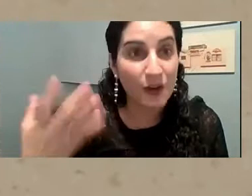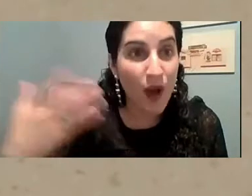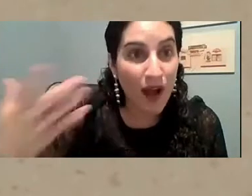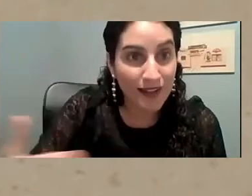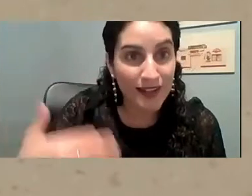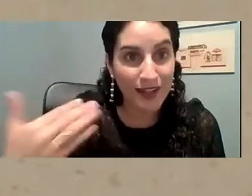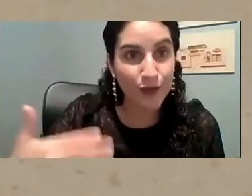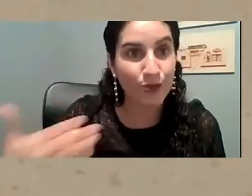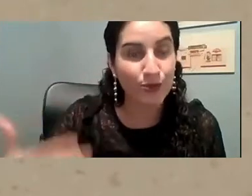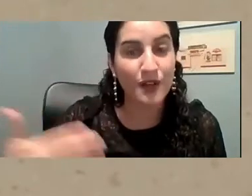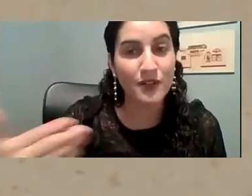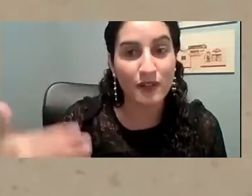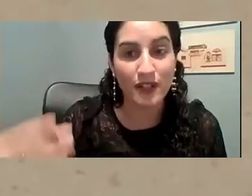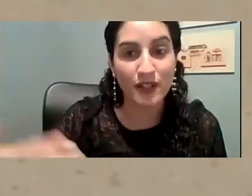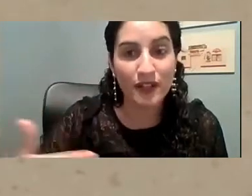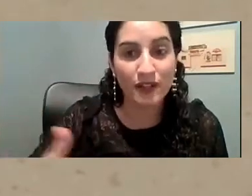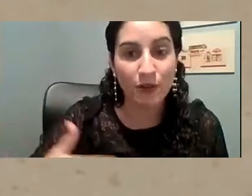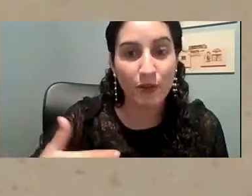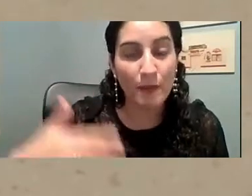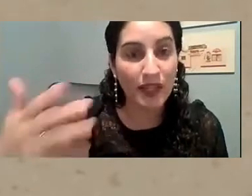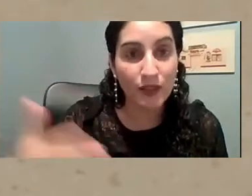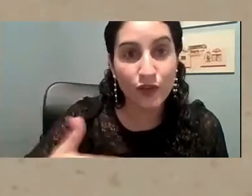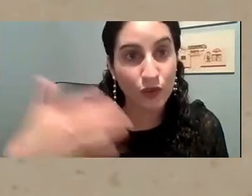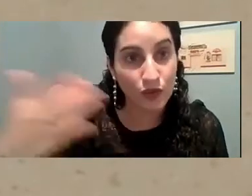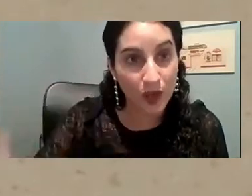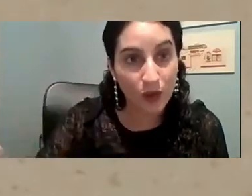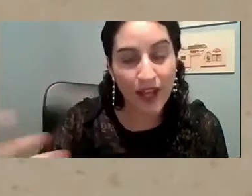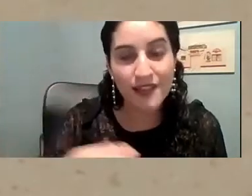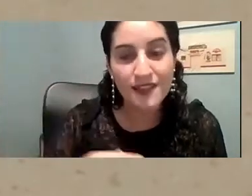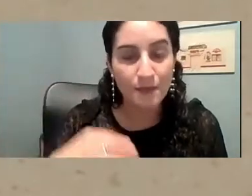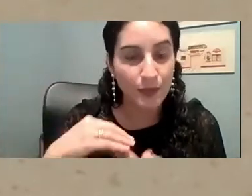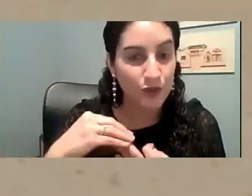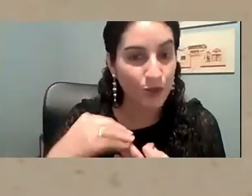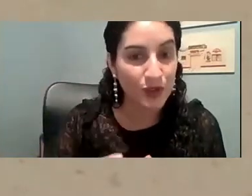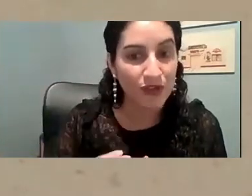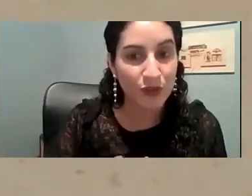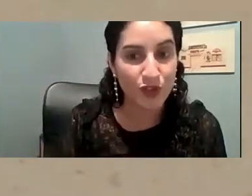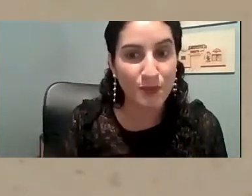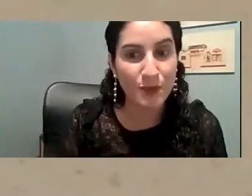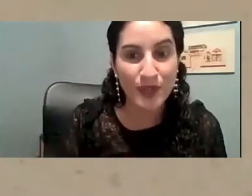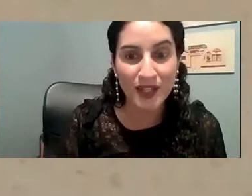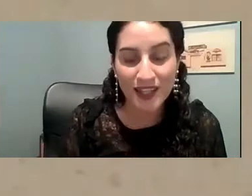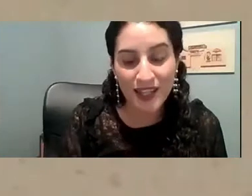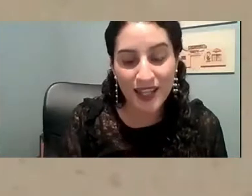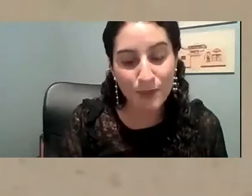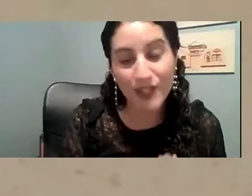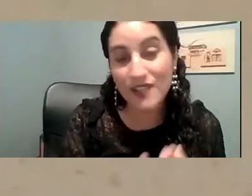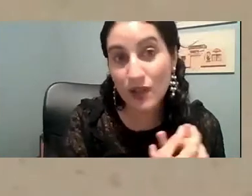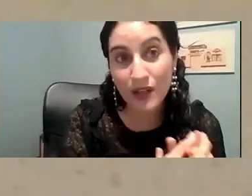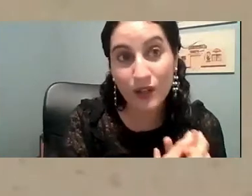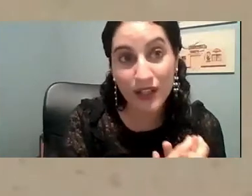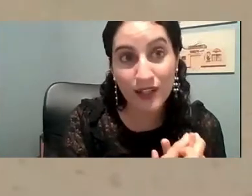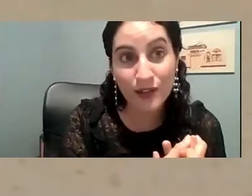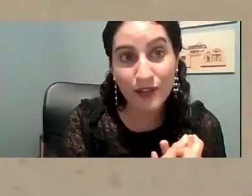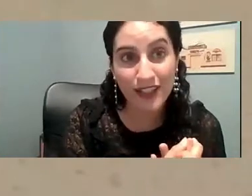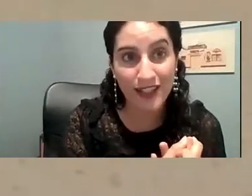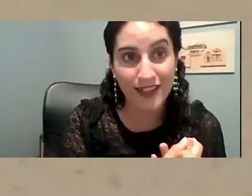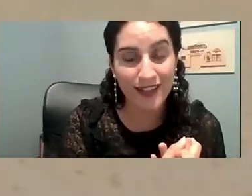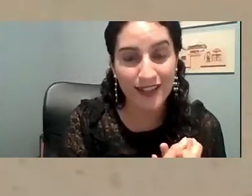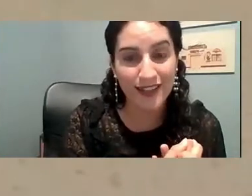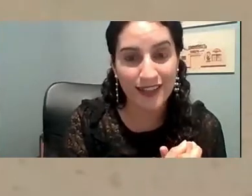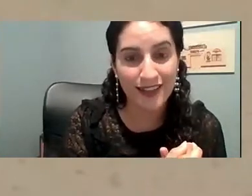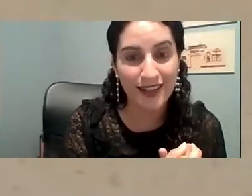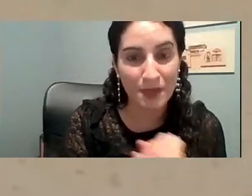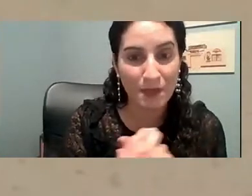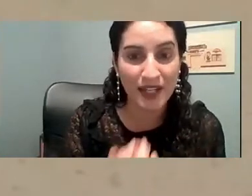el lenguaje que están acostumbrados a ver los más pequeños o los escolares, por supuesto que funciona muy bien, y por eso el recorrido